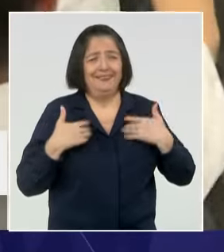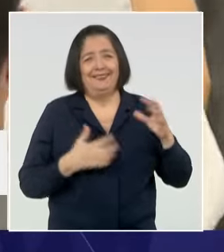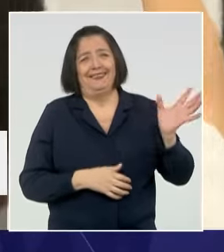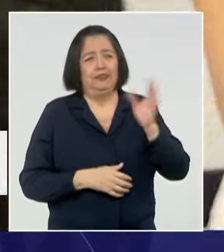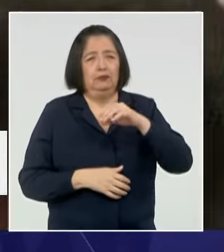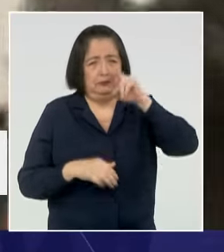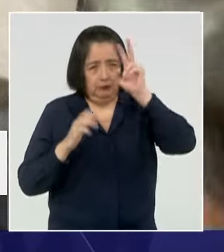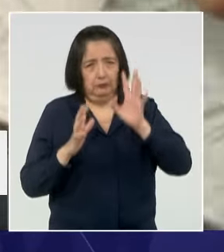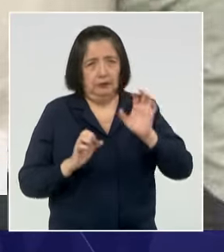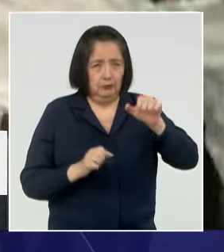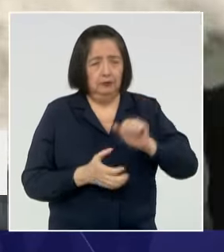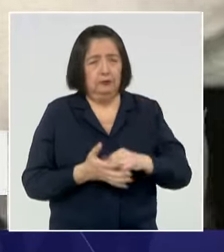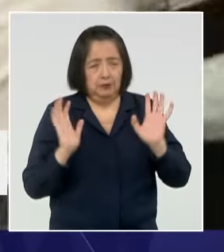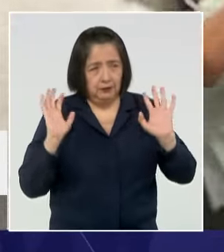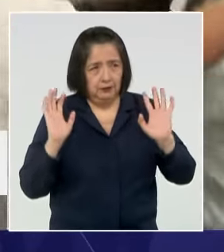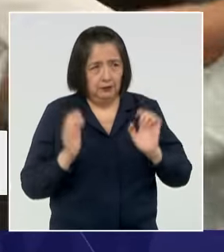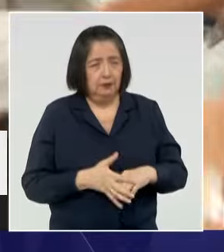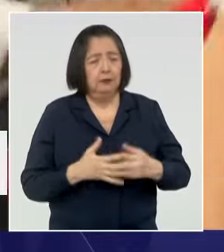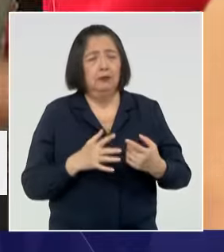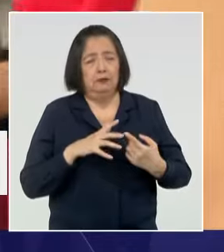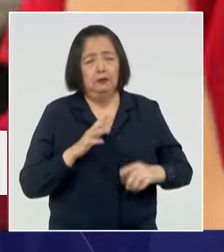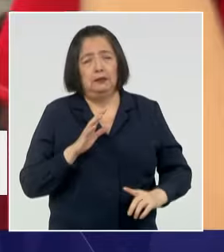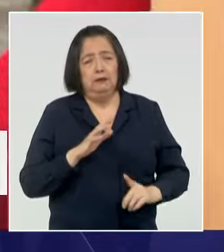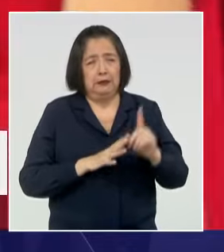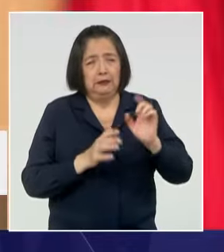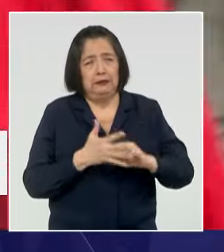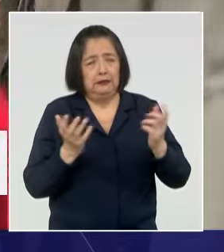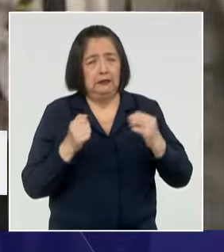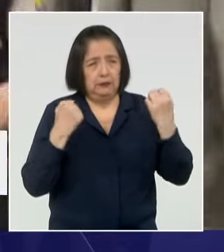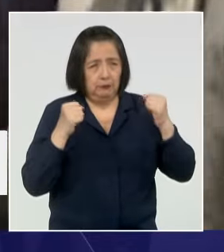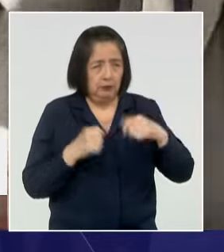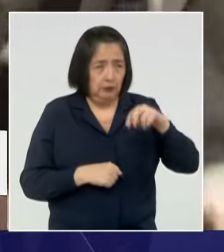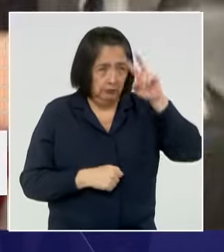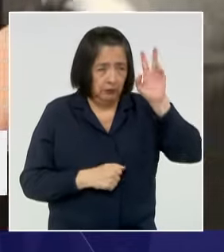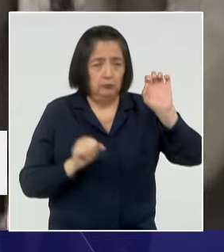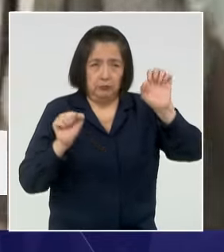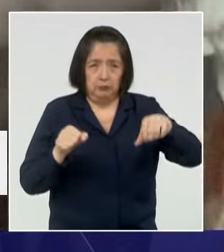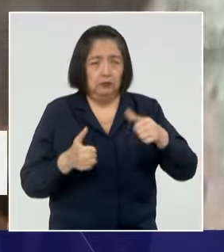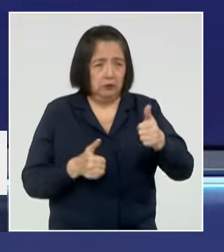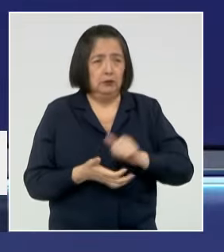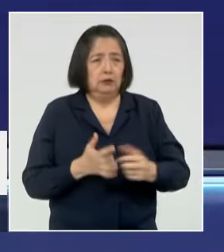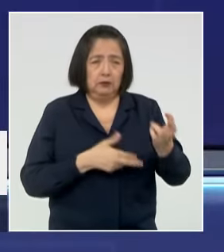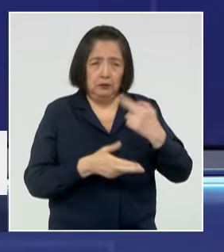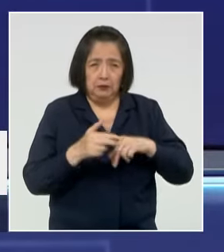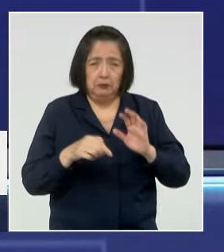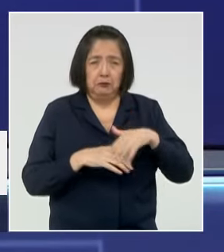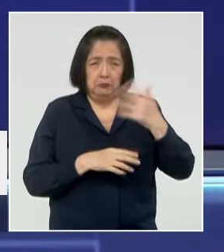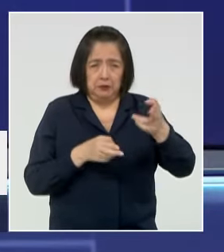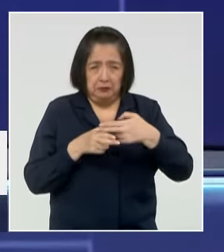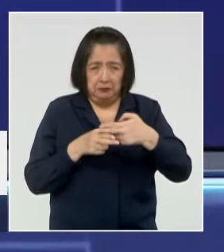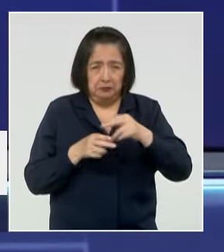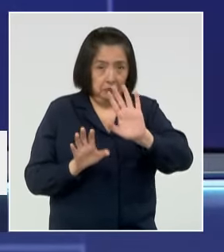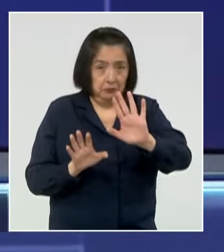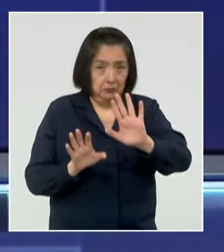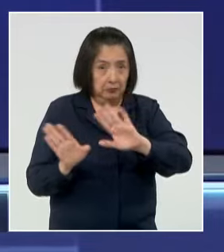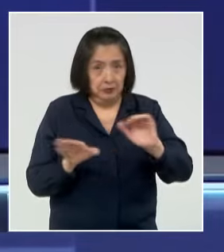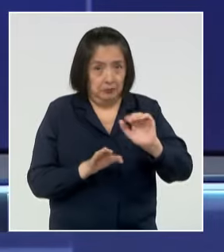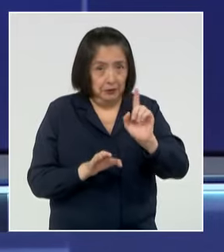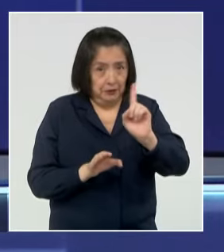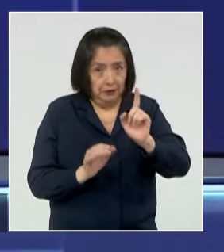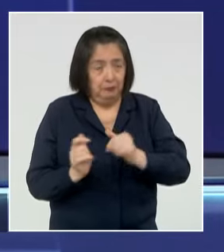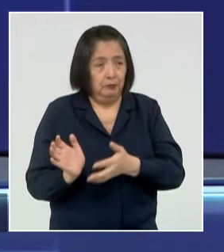los peruanos y que nace del deporte de nuestro país. Lore. Por supuesto que sí, Fernando. Así que regresamos contigo en breve. ¿Te parece? No te vayas a ir